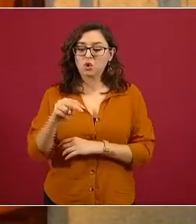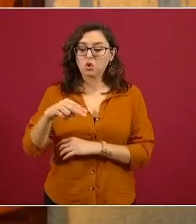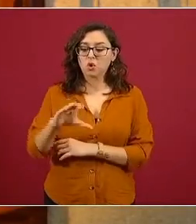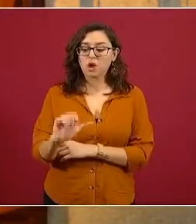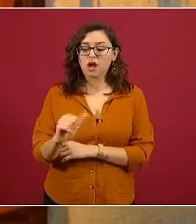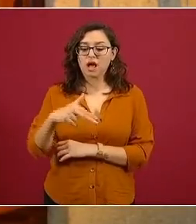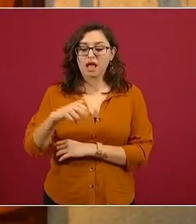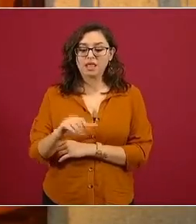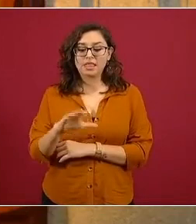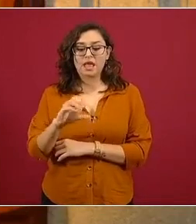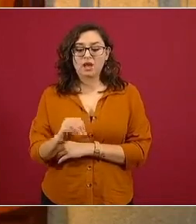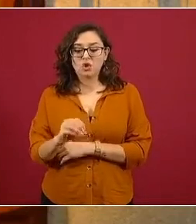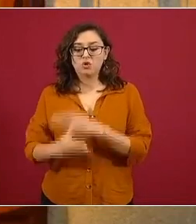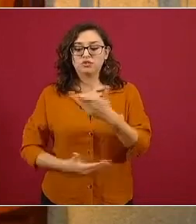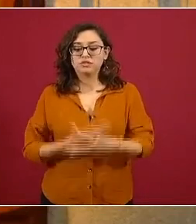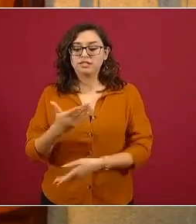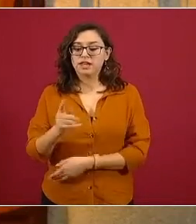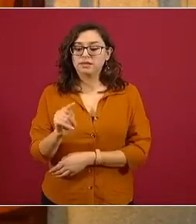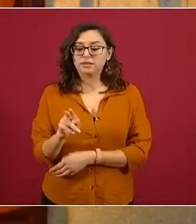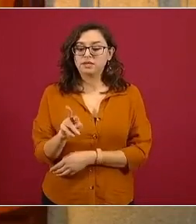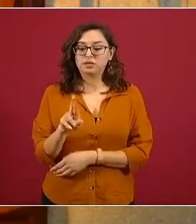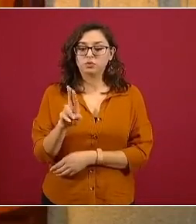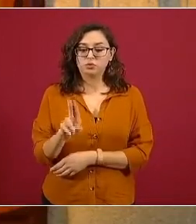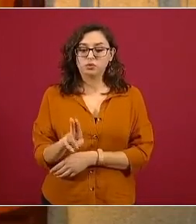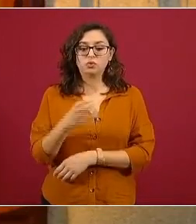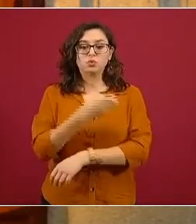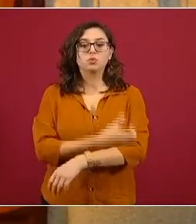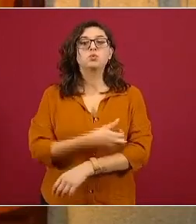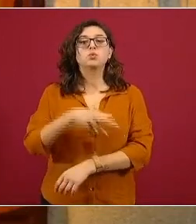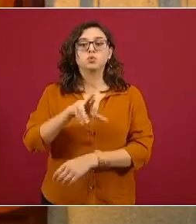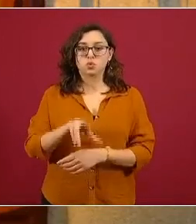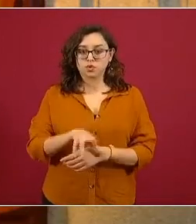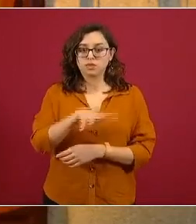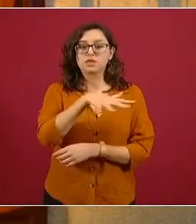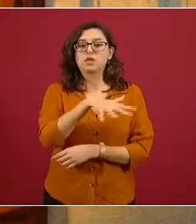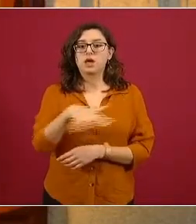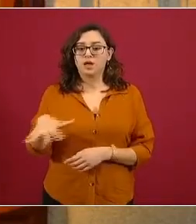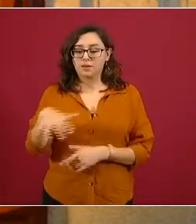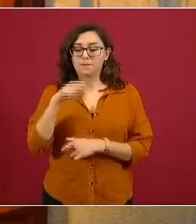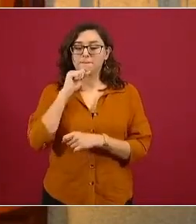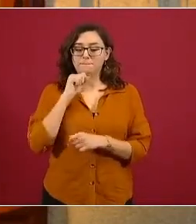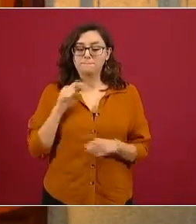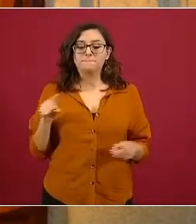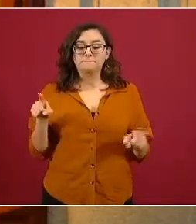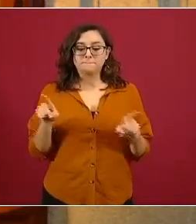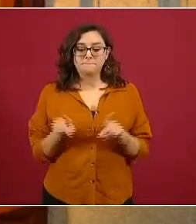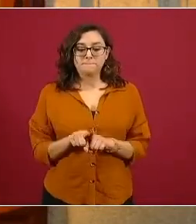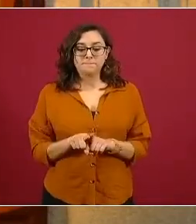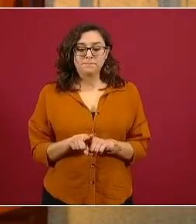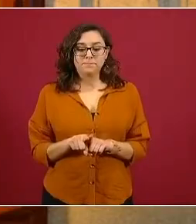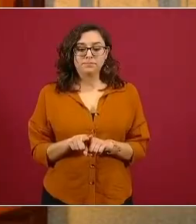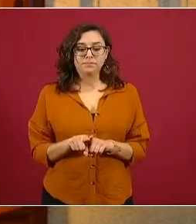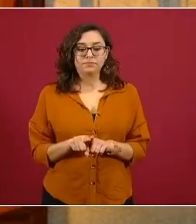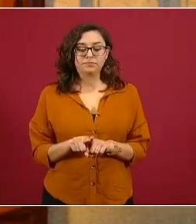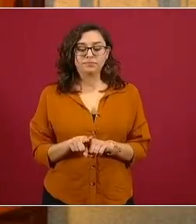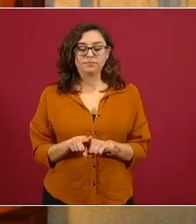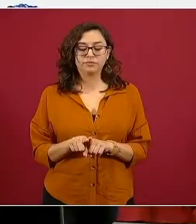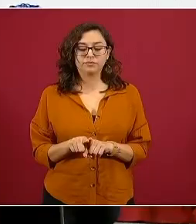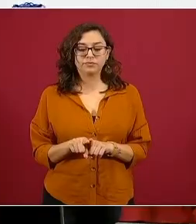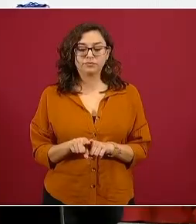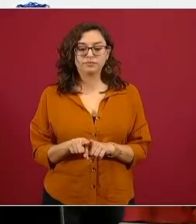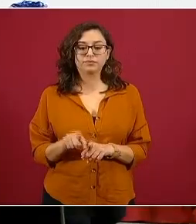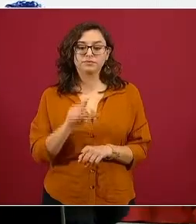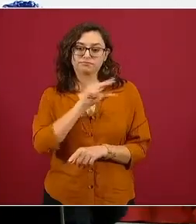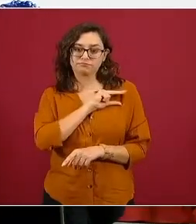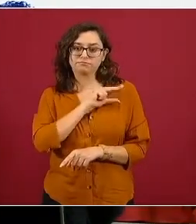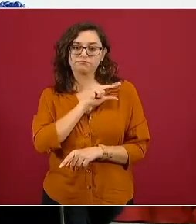Canaco Servitur, que actúa como coordinadora general del sector privado, toda